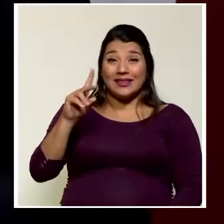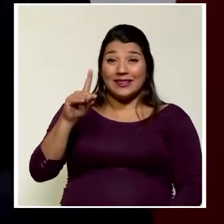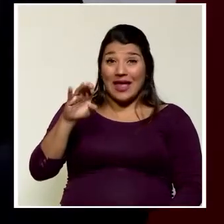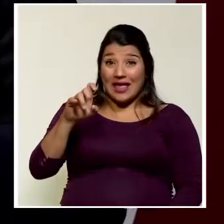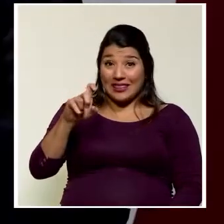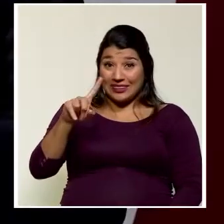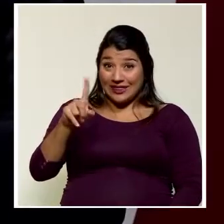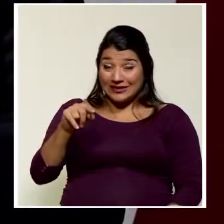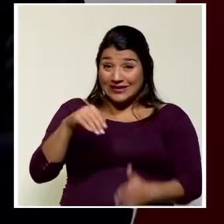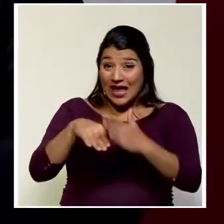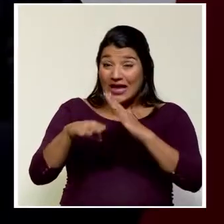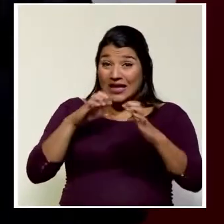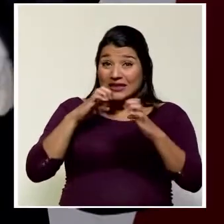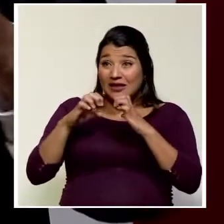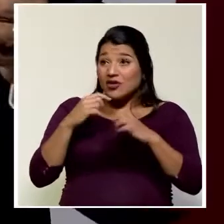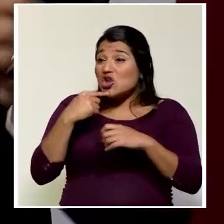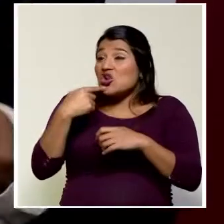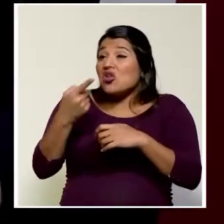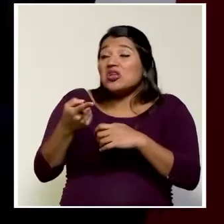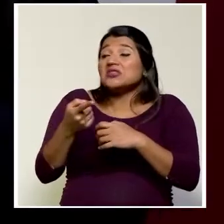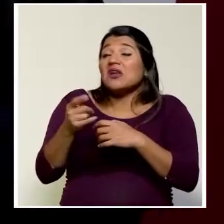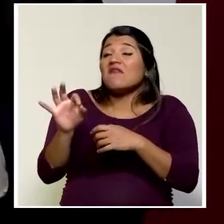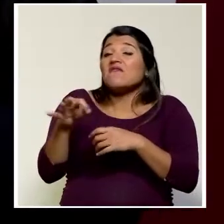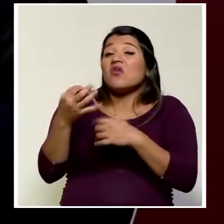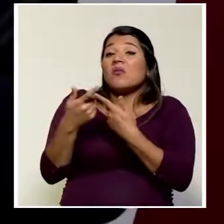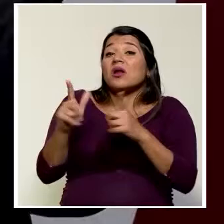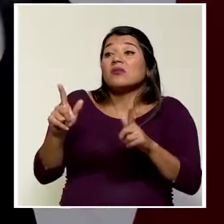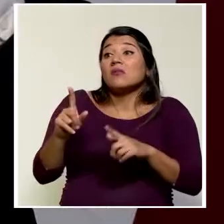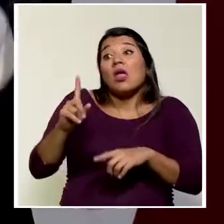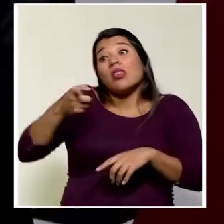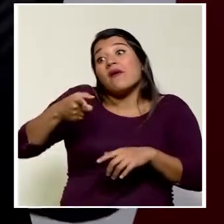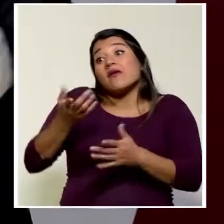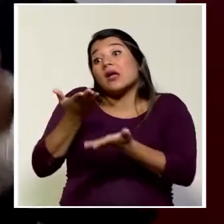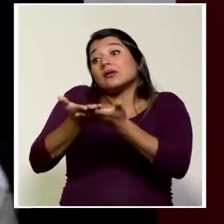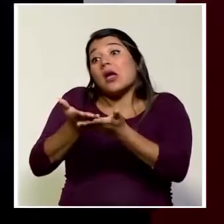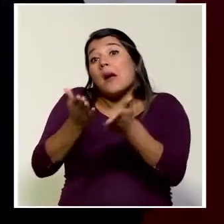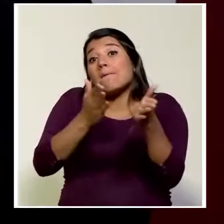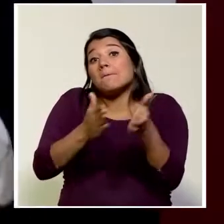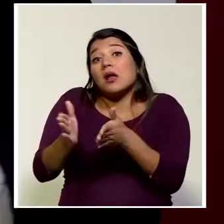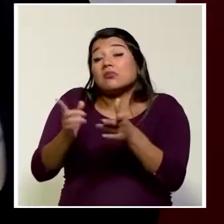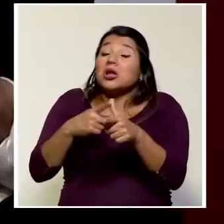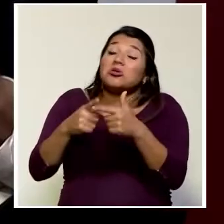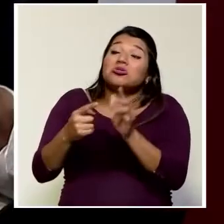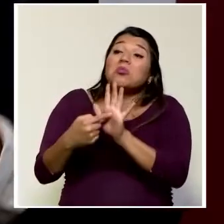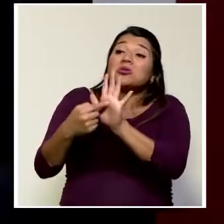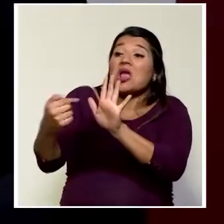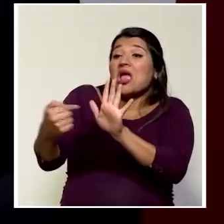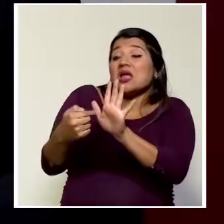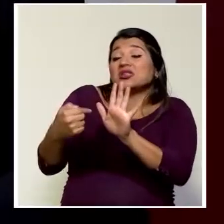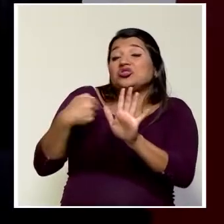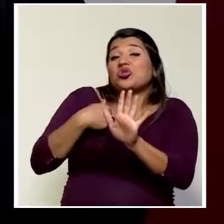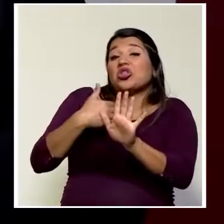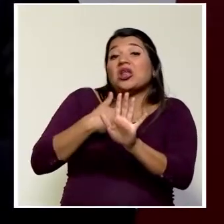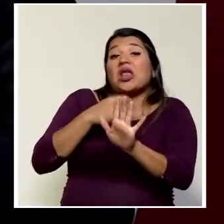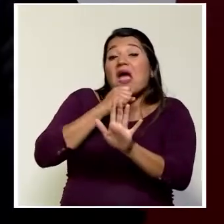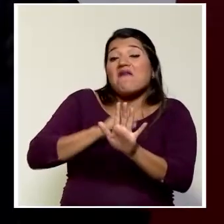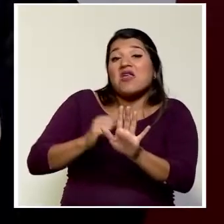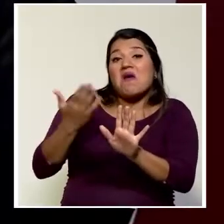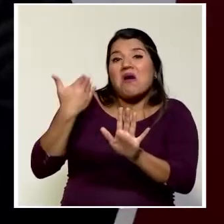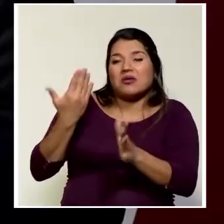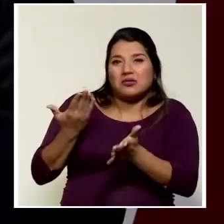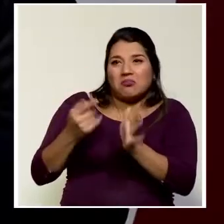Radio Universidad, sin ningún tapujo. Es que había que llevar un programa y llevé que era el que tenía, de campañas anteriores.